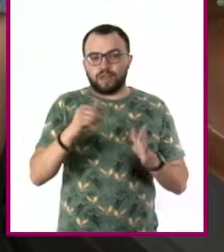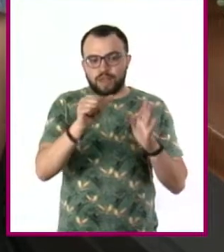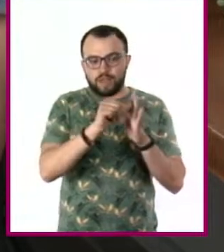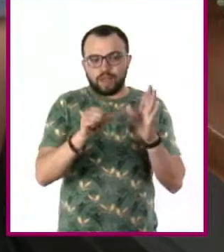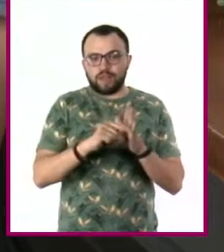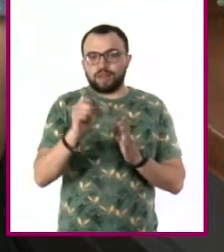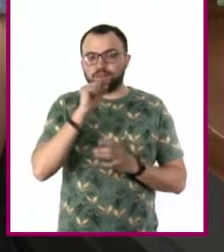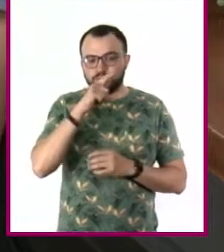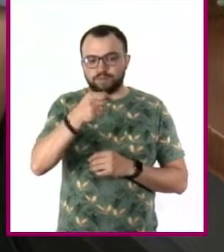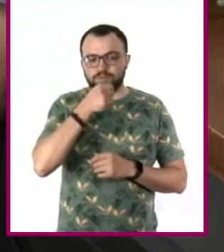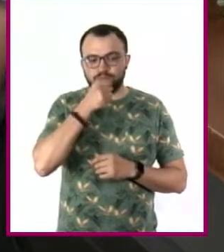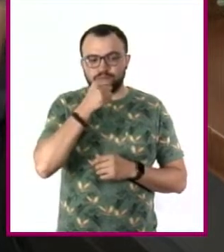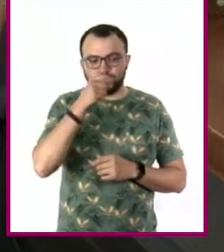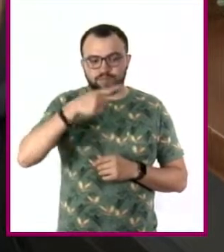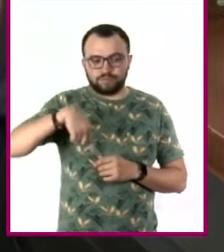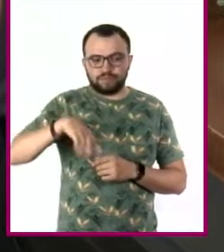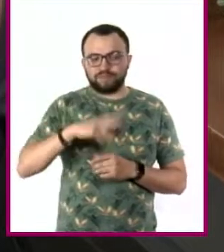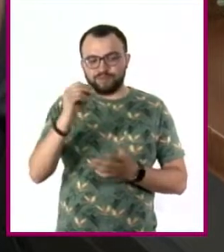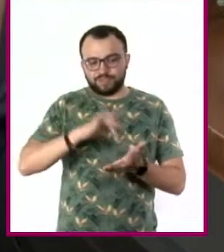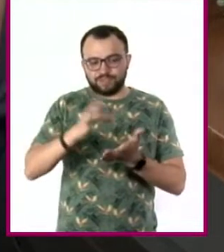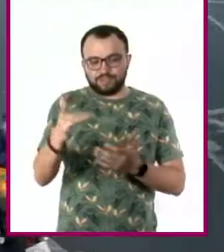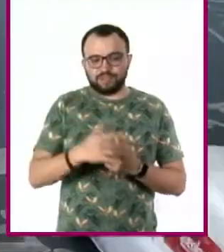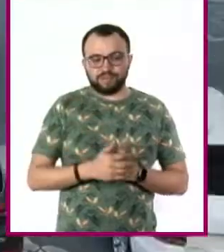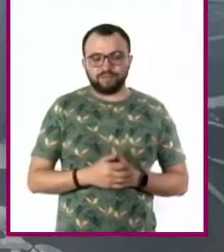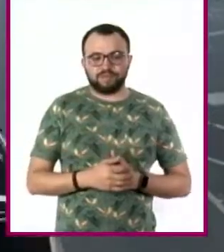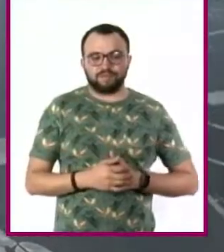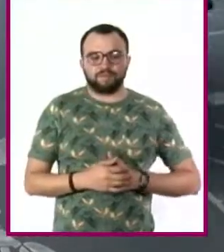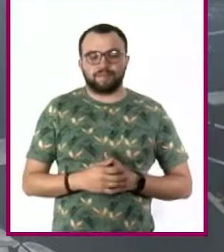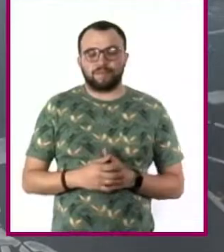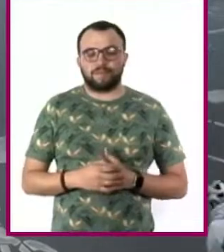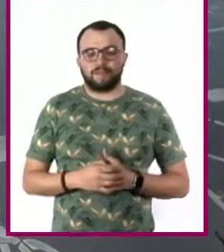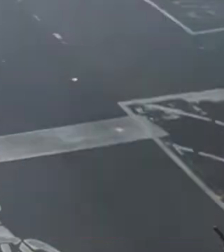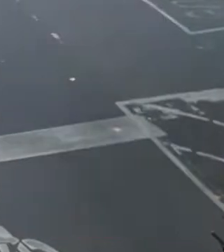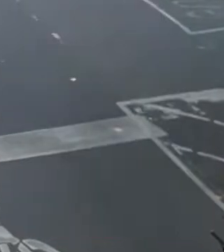nuestros reporteros. Gracias, maestro.